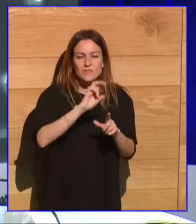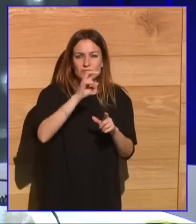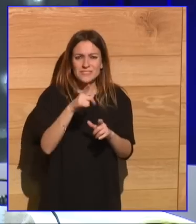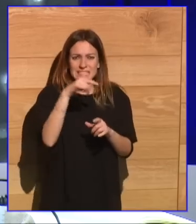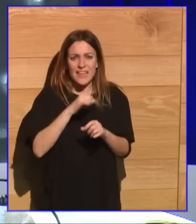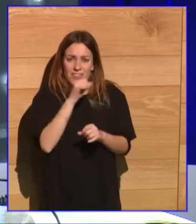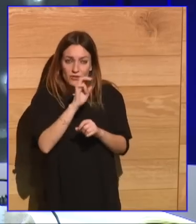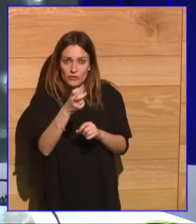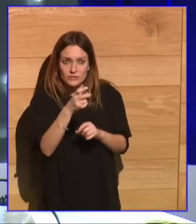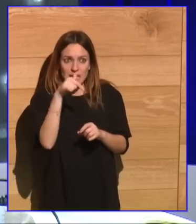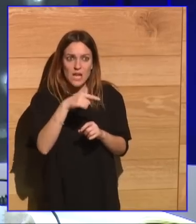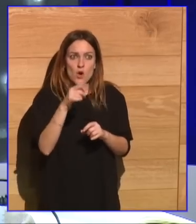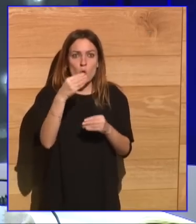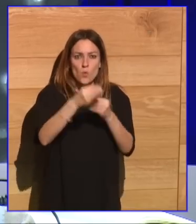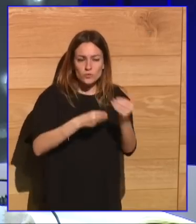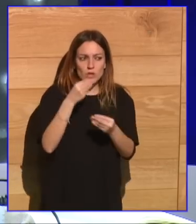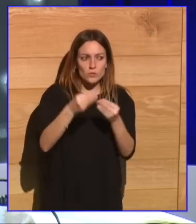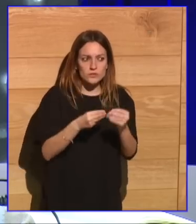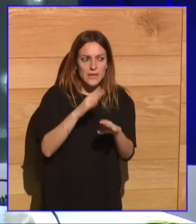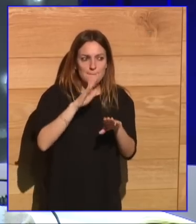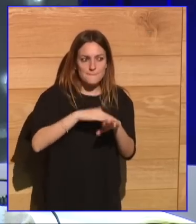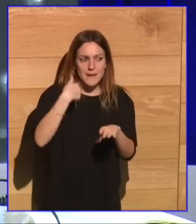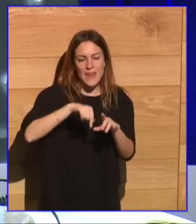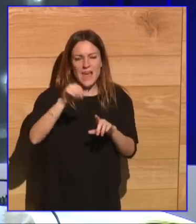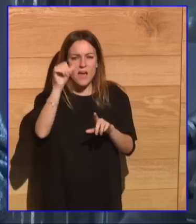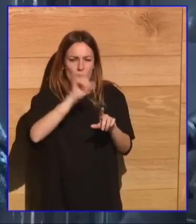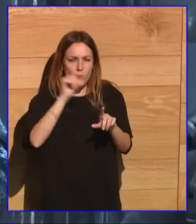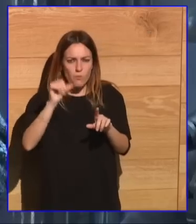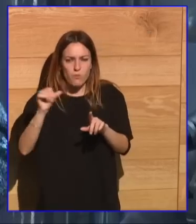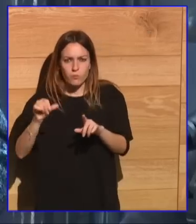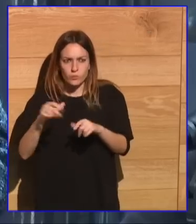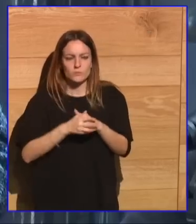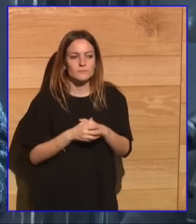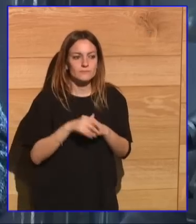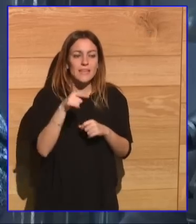usado 50.000 veces para tráiler. Ay, perdón, que yo no sabía de música. ¿Cómo se llama el tema, Rodrigo?